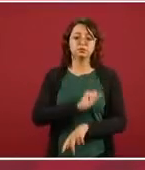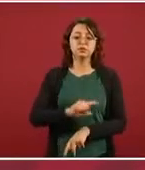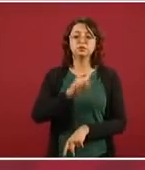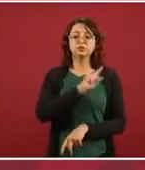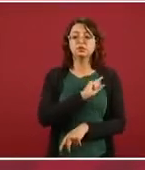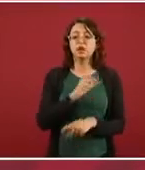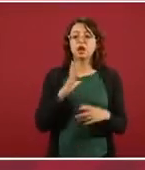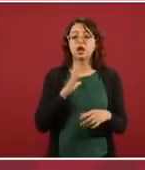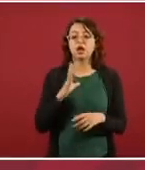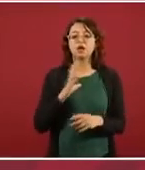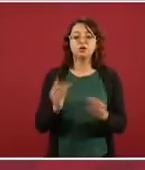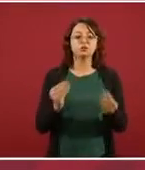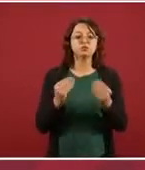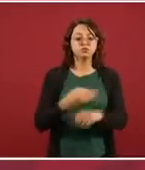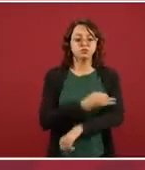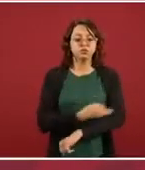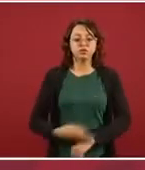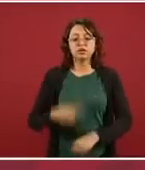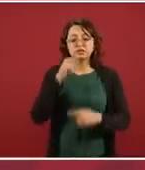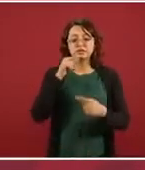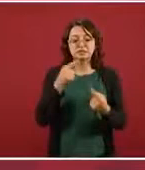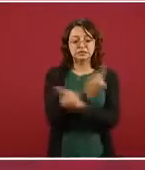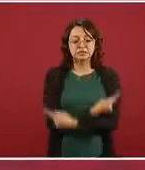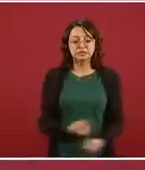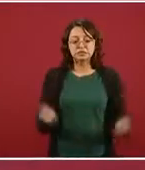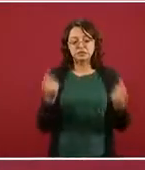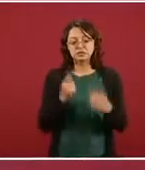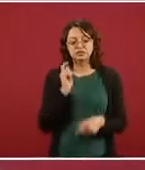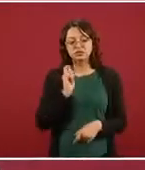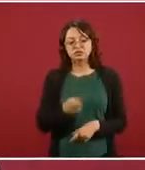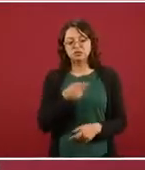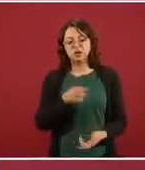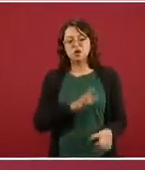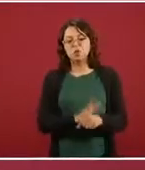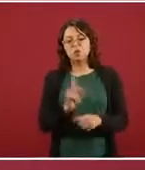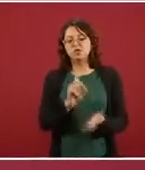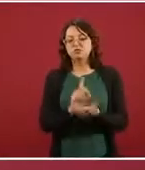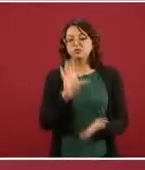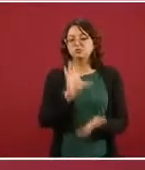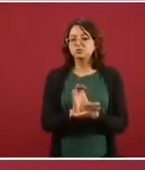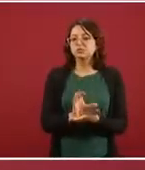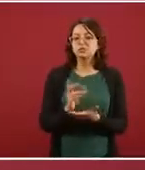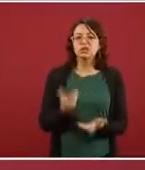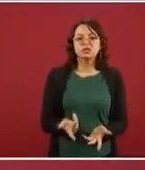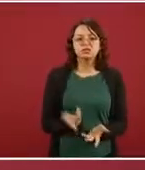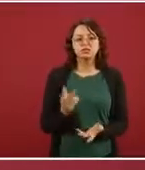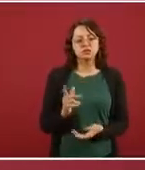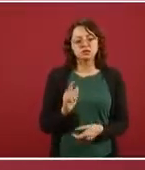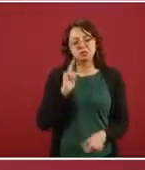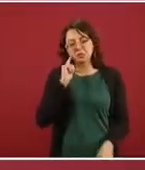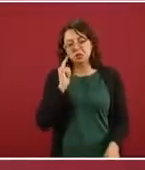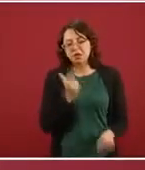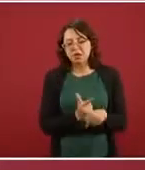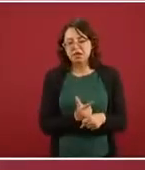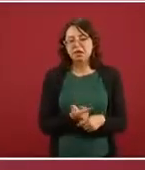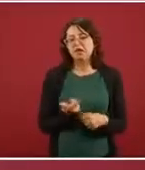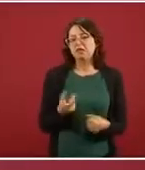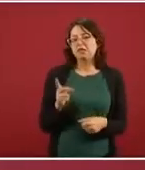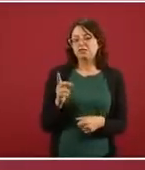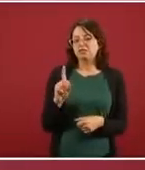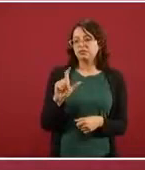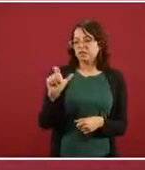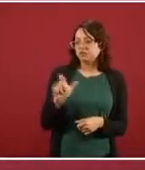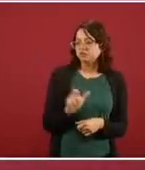muchas familias que los niños no tienen un diagnóstico. Nosotros nos acercamos con una madre indígena